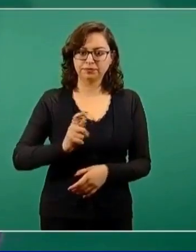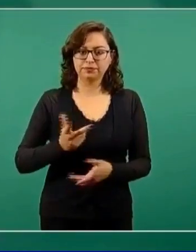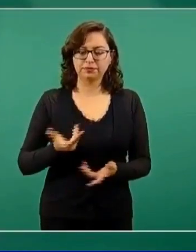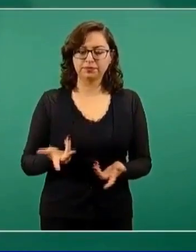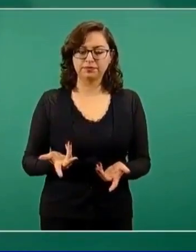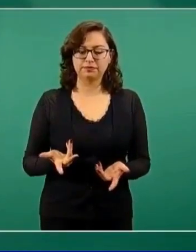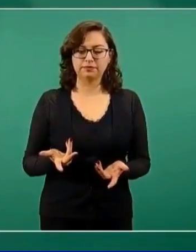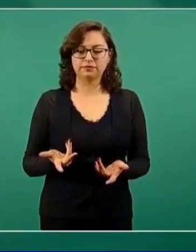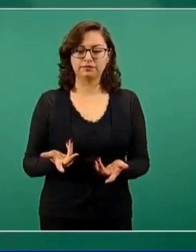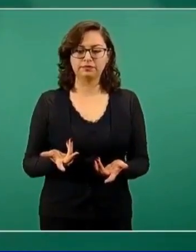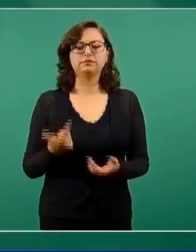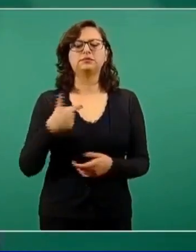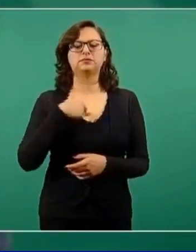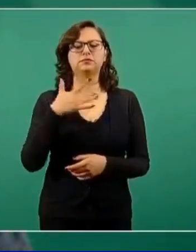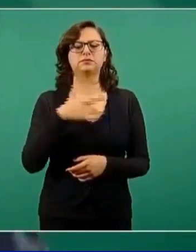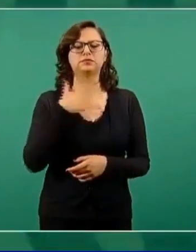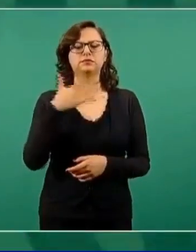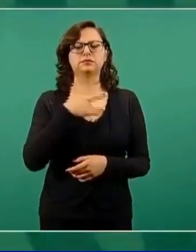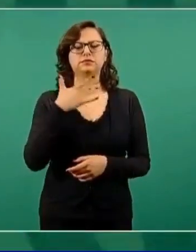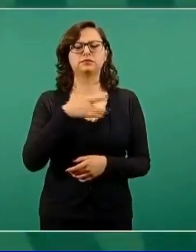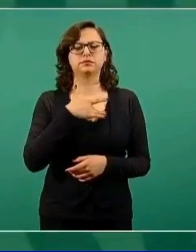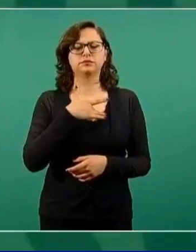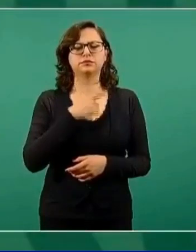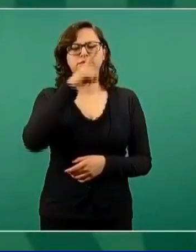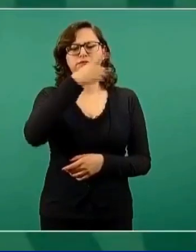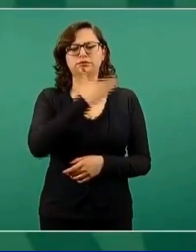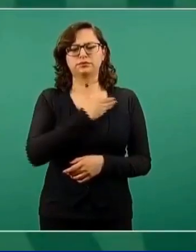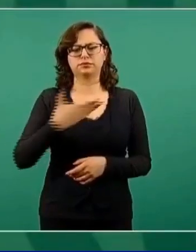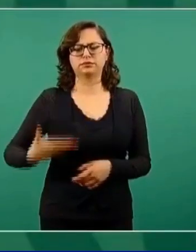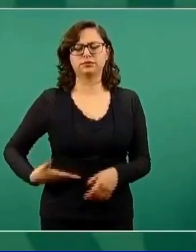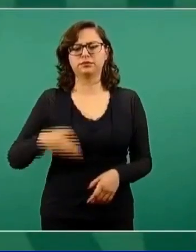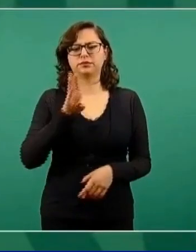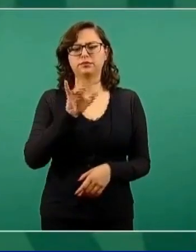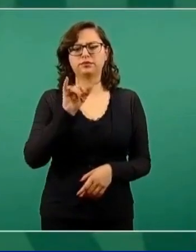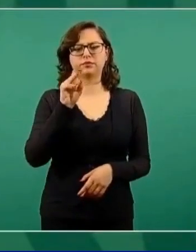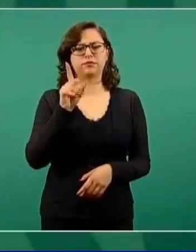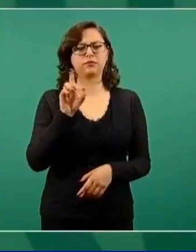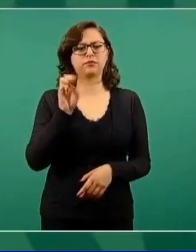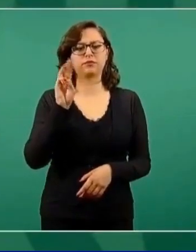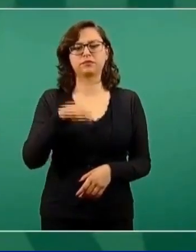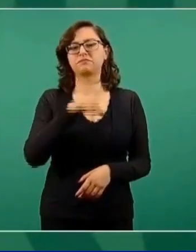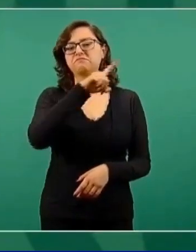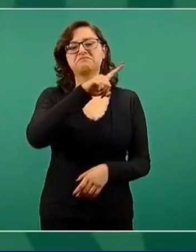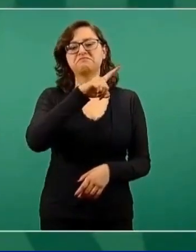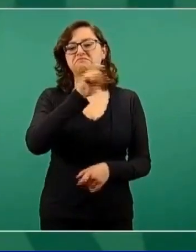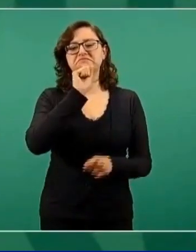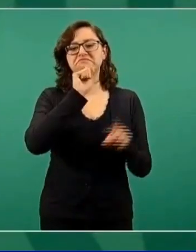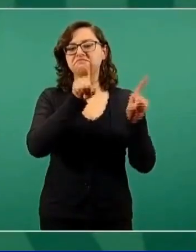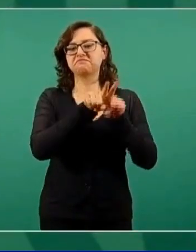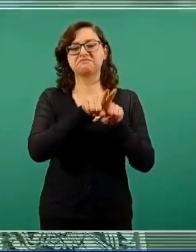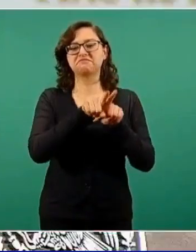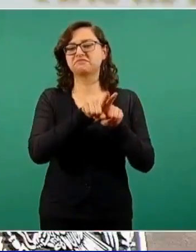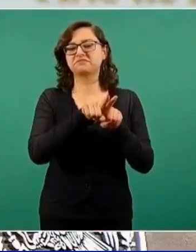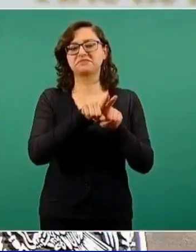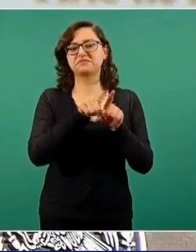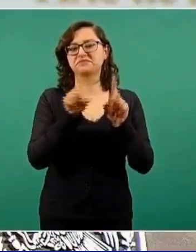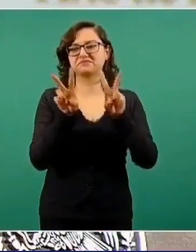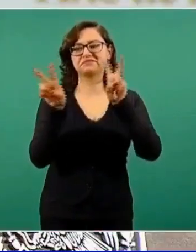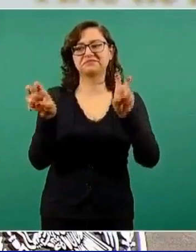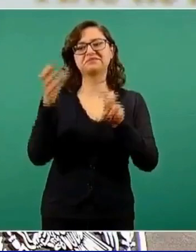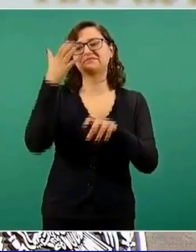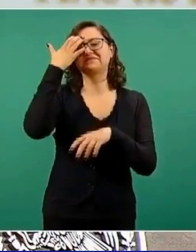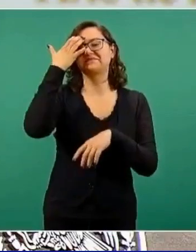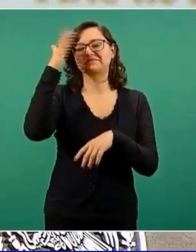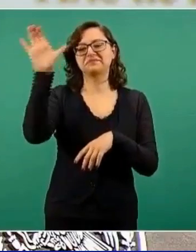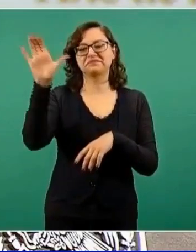Entonces, yo estoy seguro que el presidente Biden ni sabe sobre este